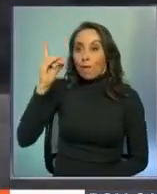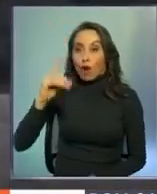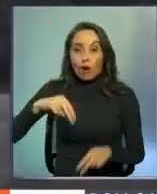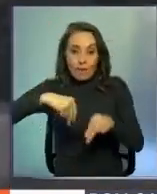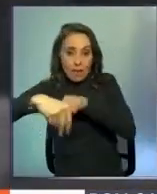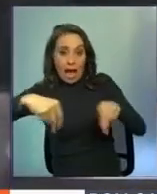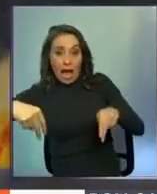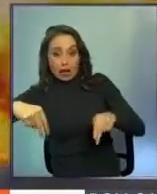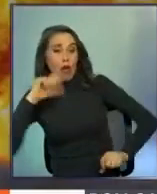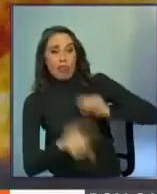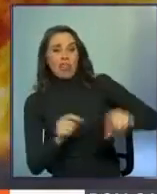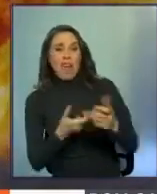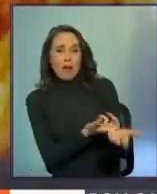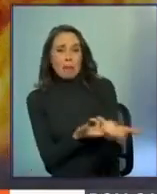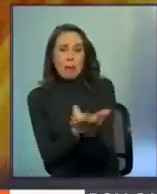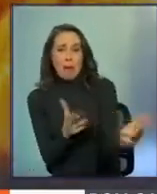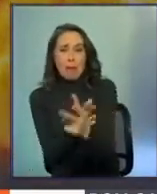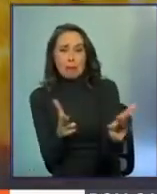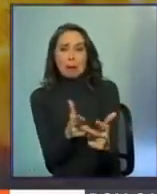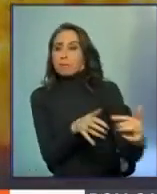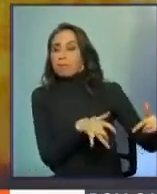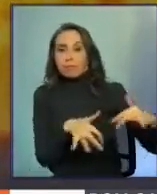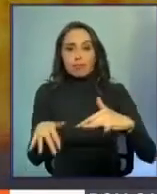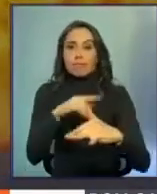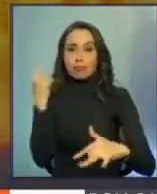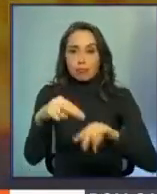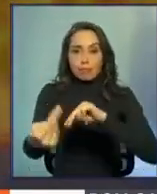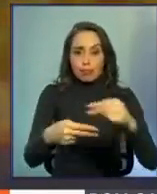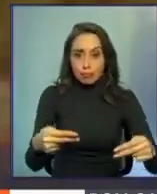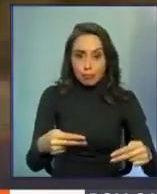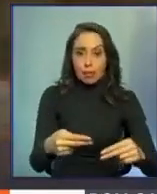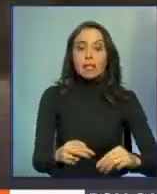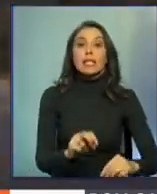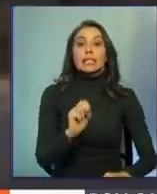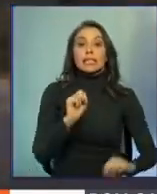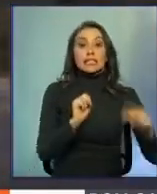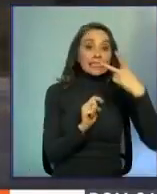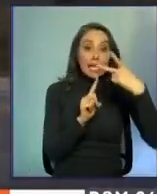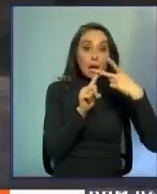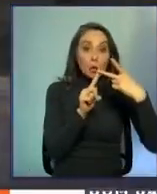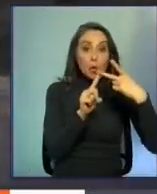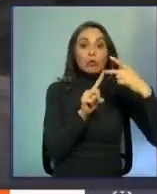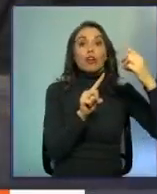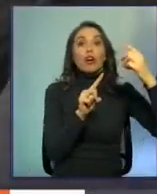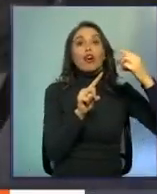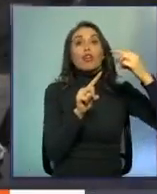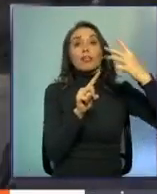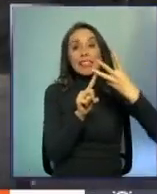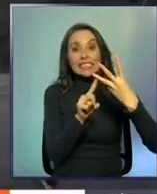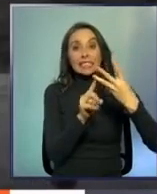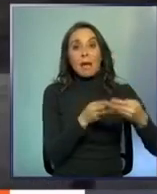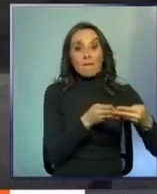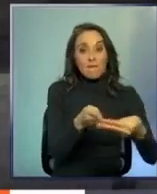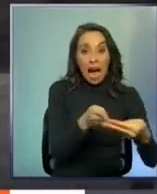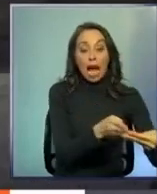este avance. No había fracasado la acción, porque ahora venía un segundo y tercer desembarco.